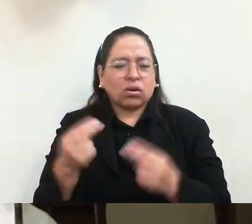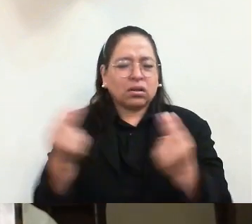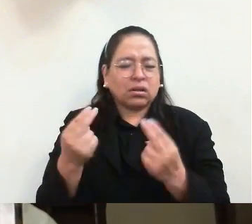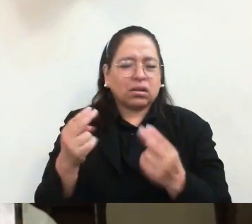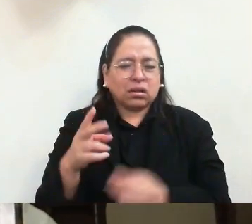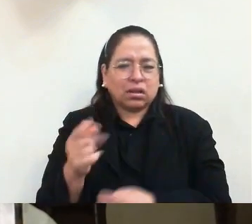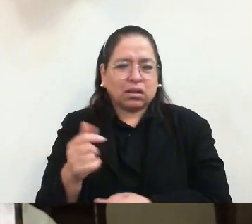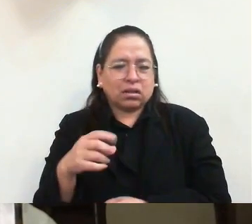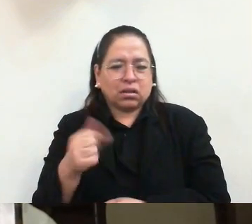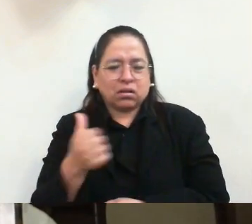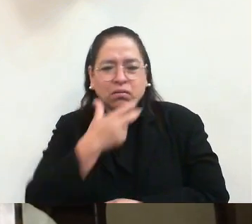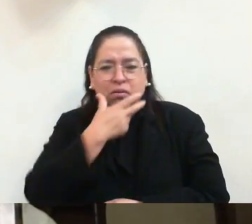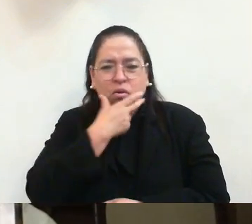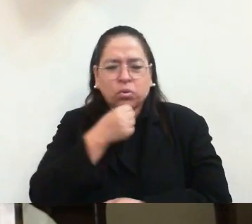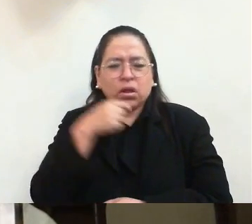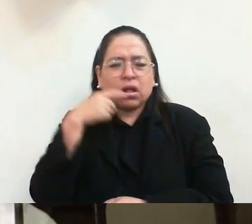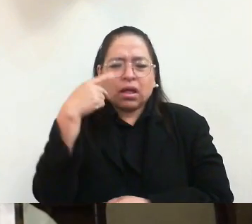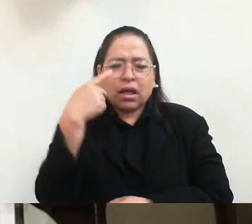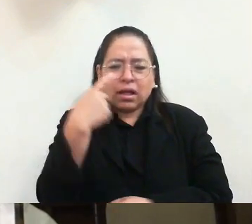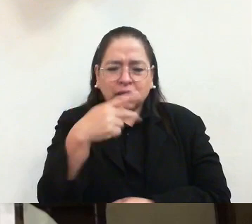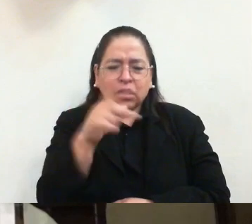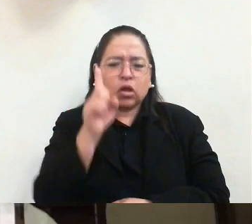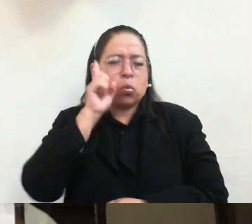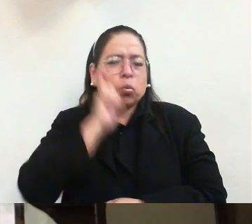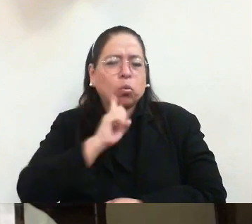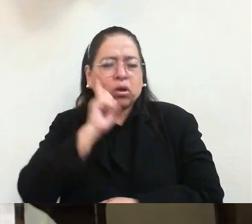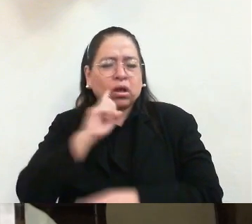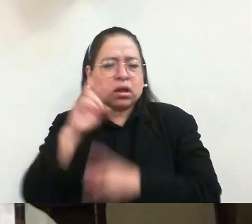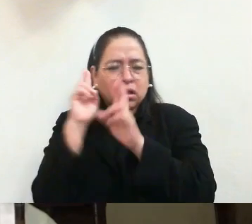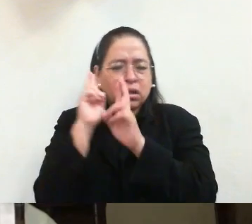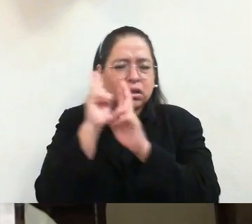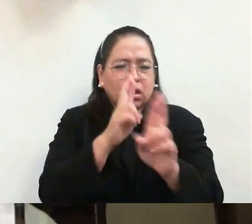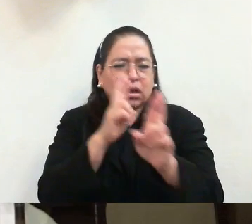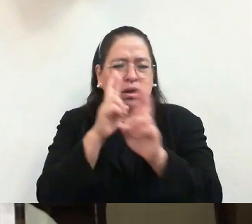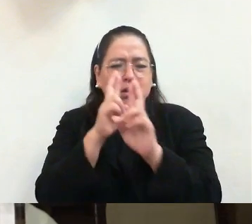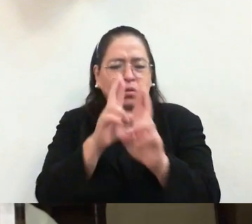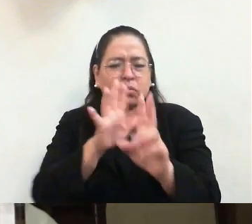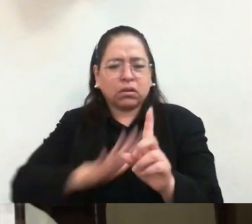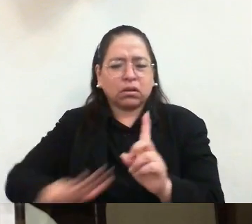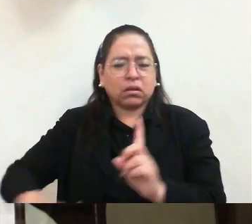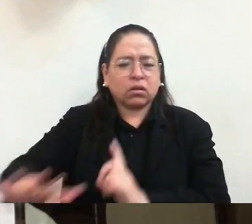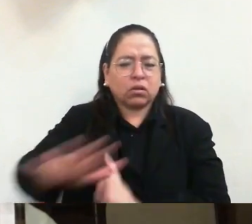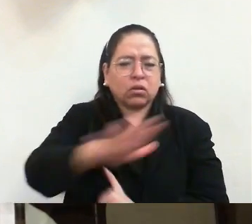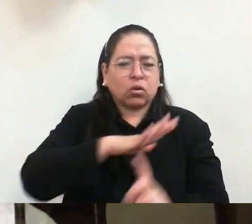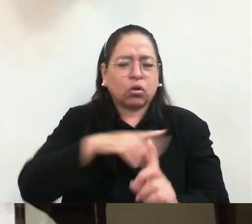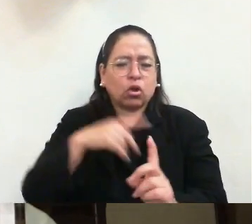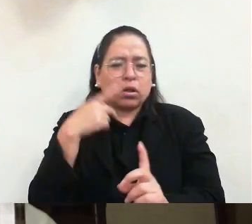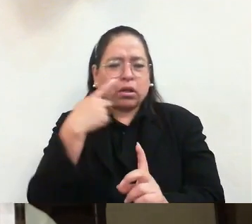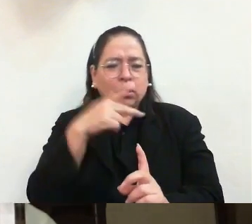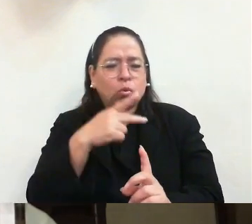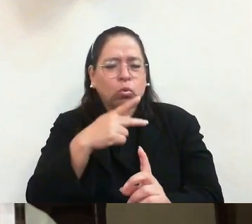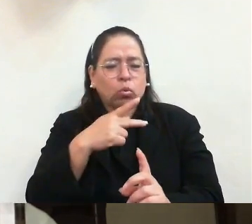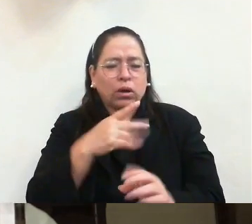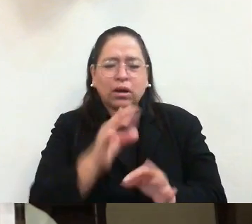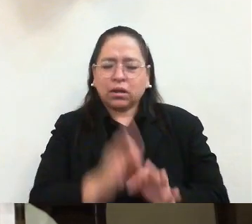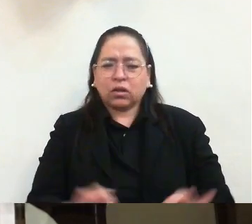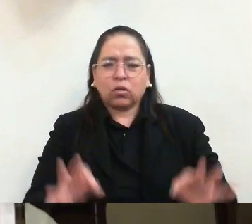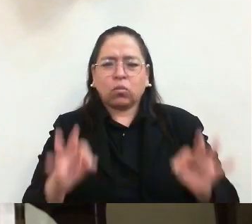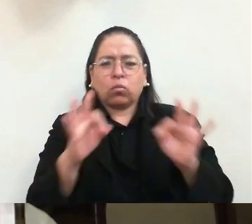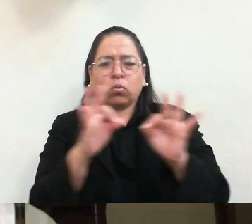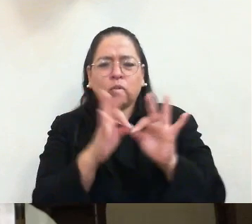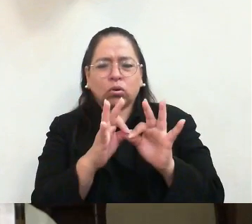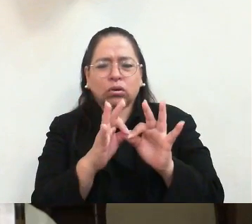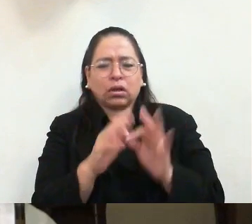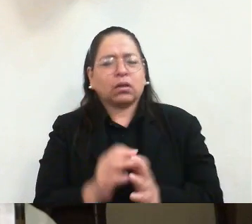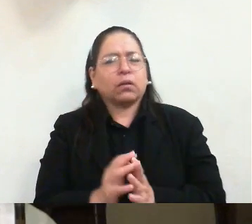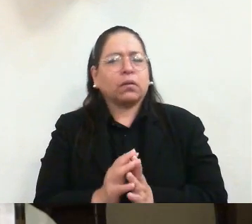que hagas que respeten tu dignidad la grandeza de tu vida no